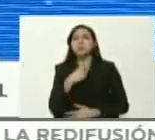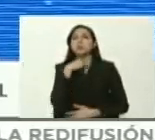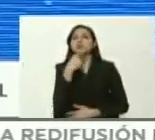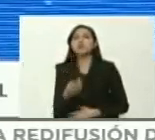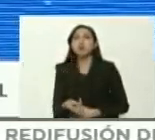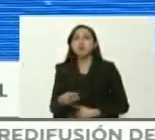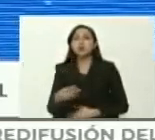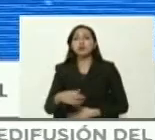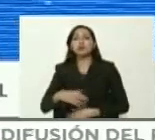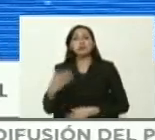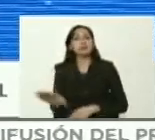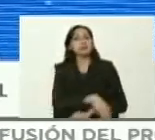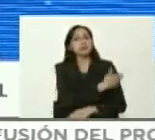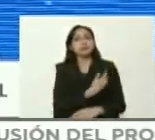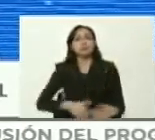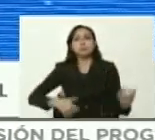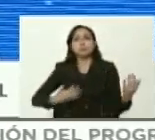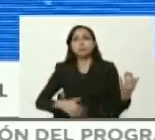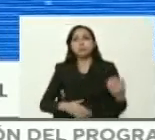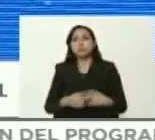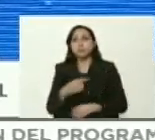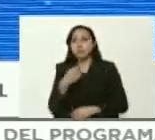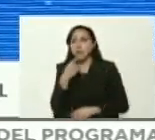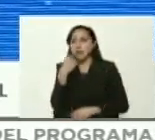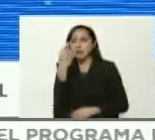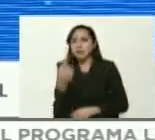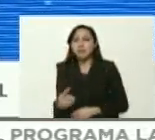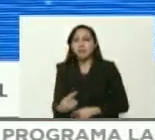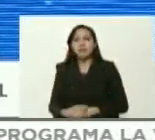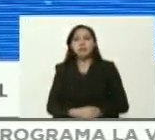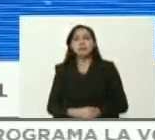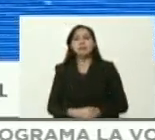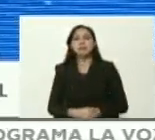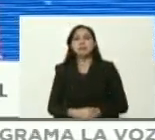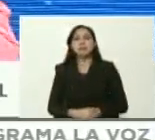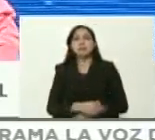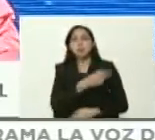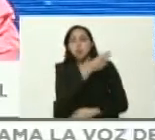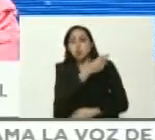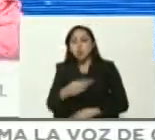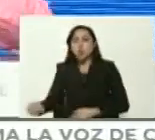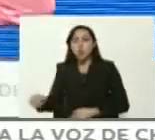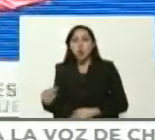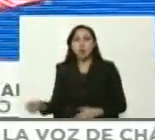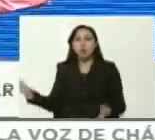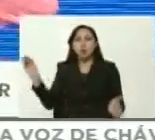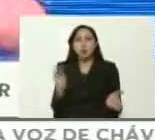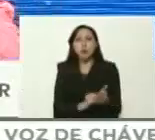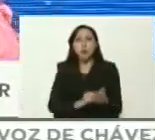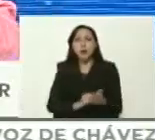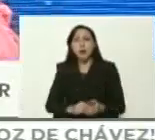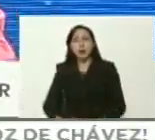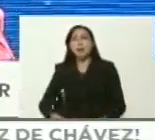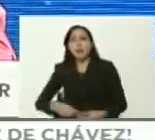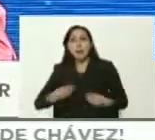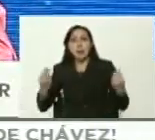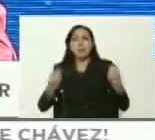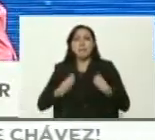Garcés, le dice con la guitarra y la voz, no volverán. ¡Que viva la patria!